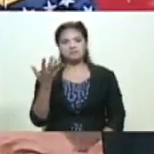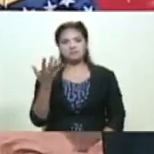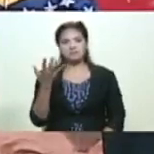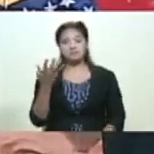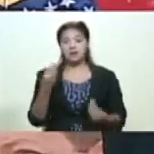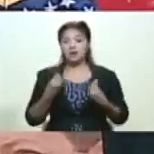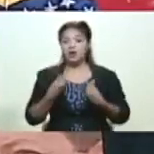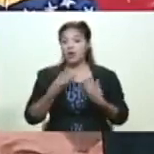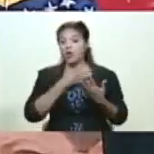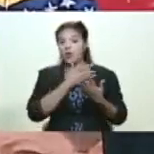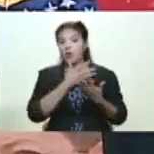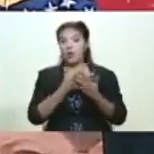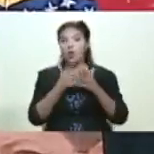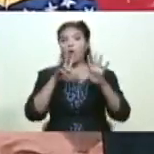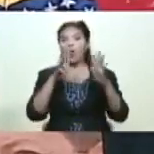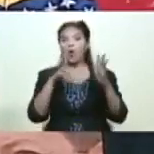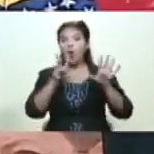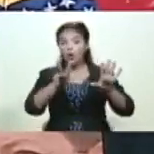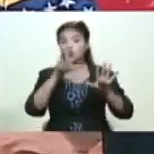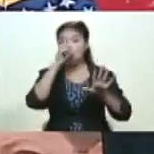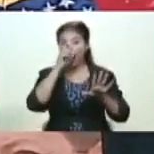Vivimos 8 años de la era Bush